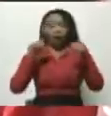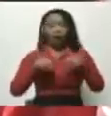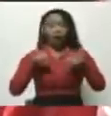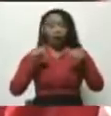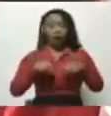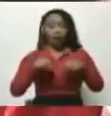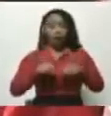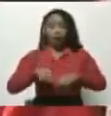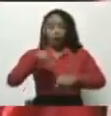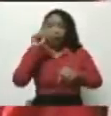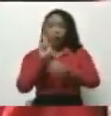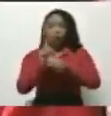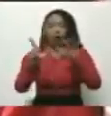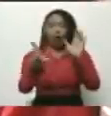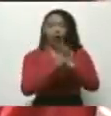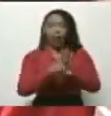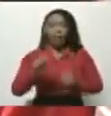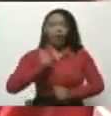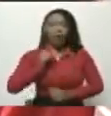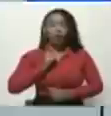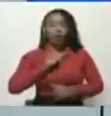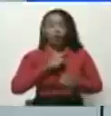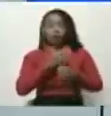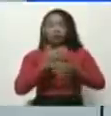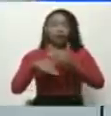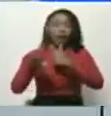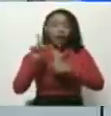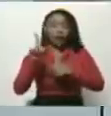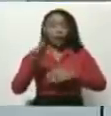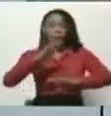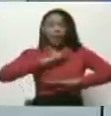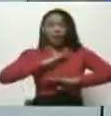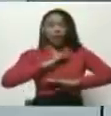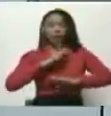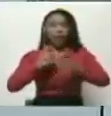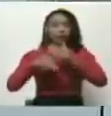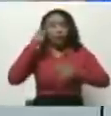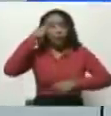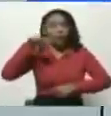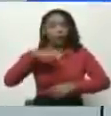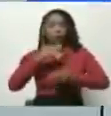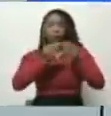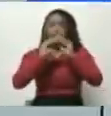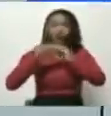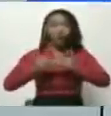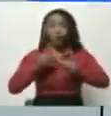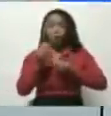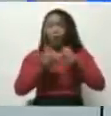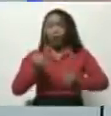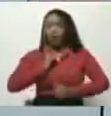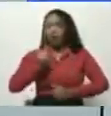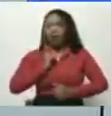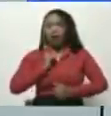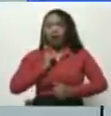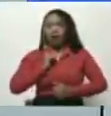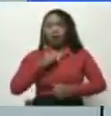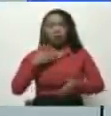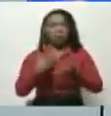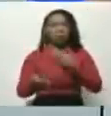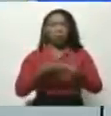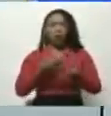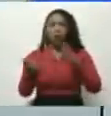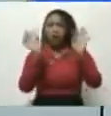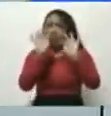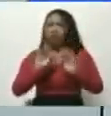la única ley es ver qué provecho se saca, qué beneficio se saca el pueblo, que se las arregle como sea. ¿Qué importan sus condiciones de